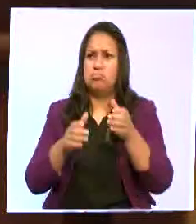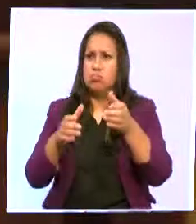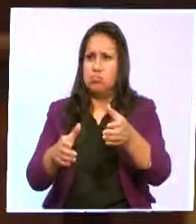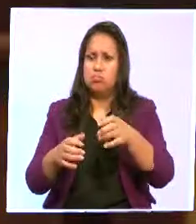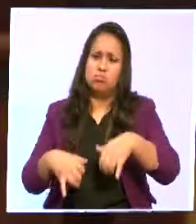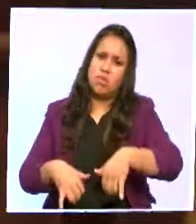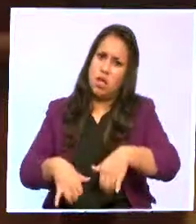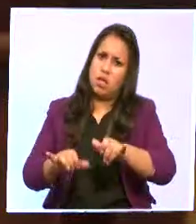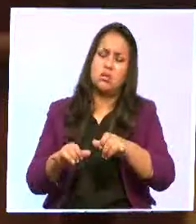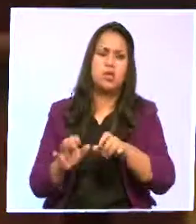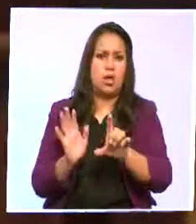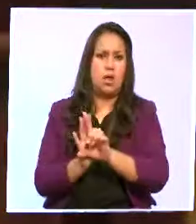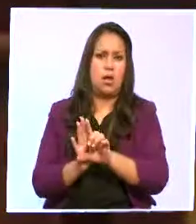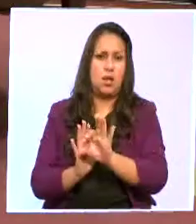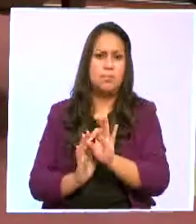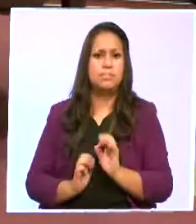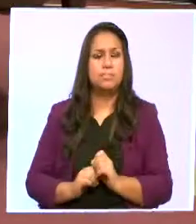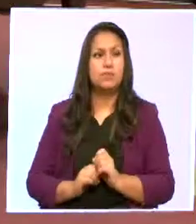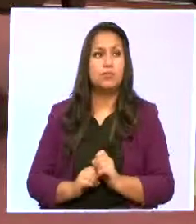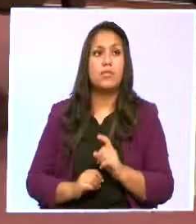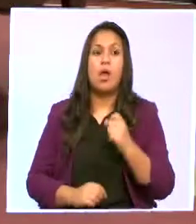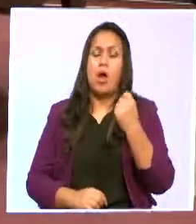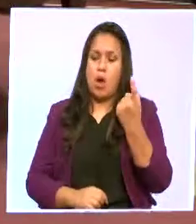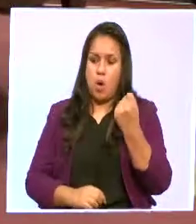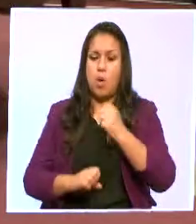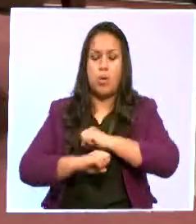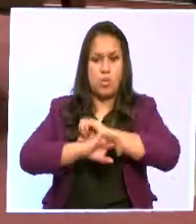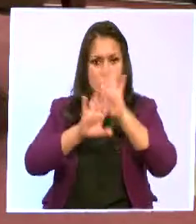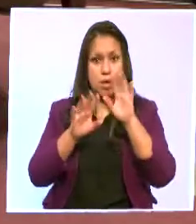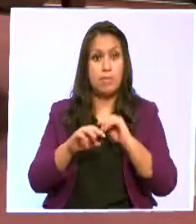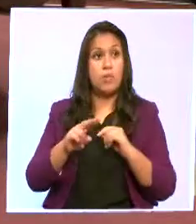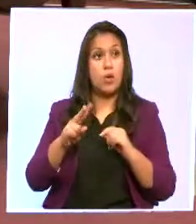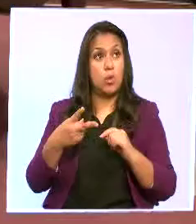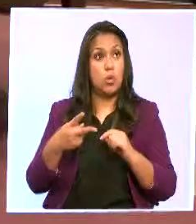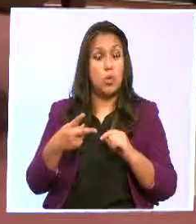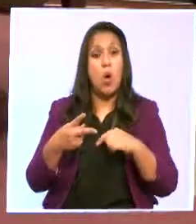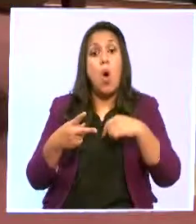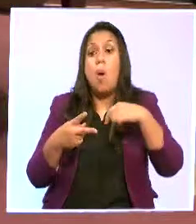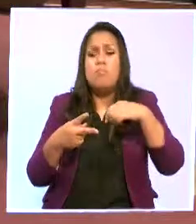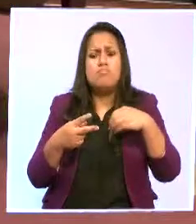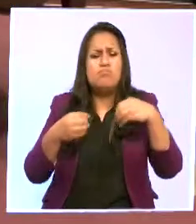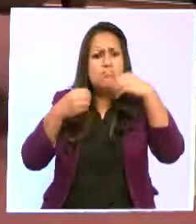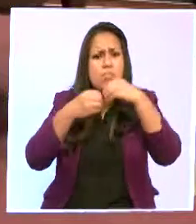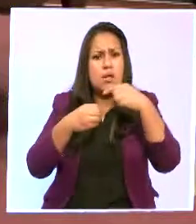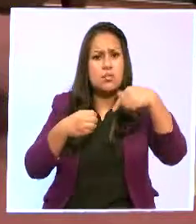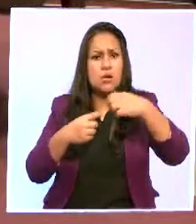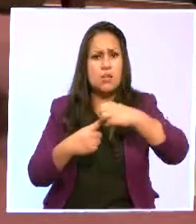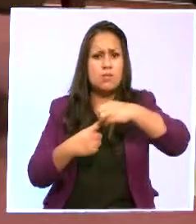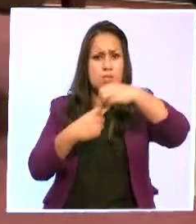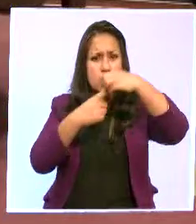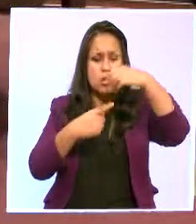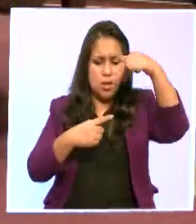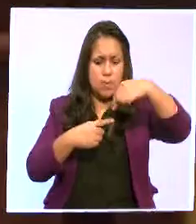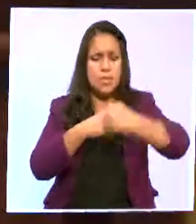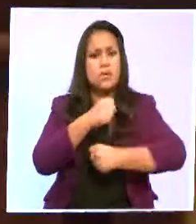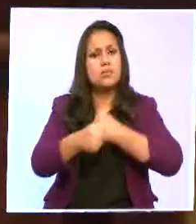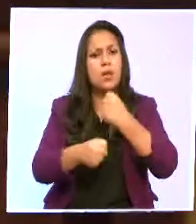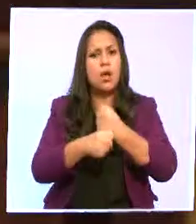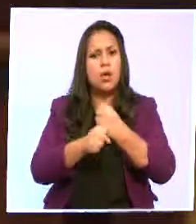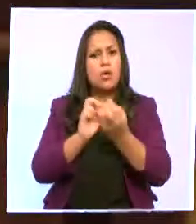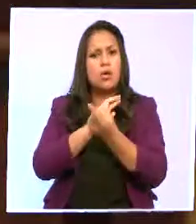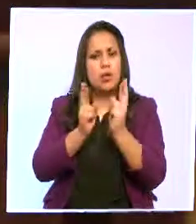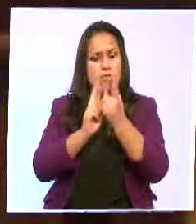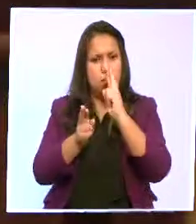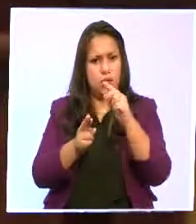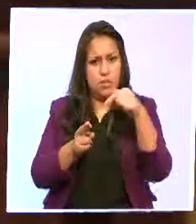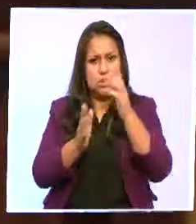legal tiene un segundo elemento que otros elementos más tienen ustedes como prioridad para este año bueno tenemos algunas reformatorias